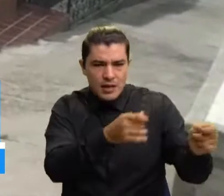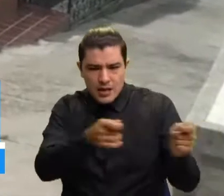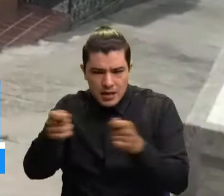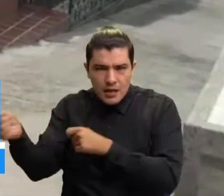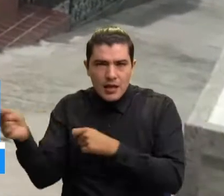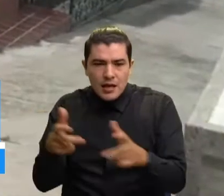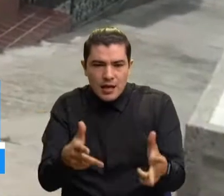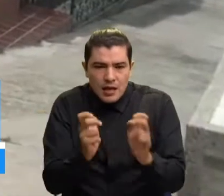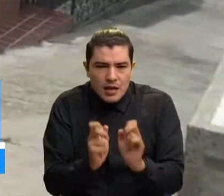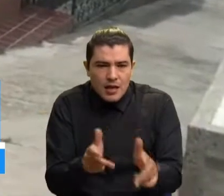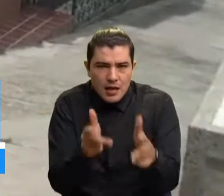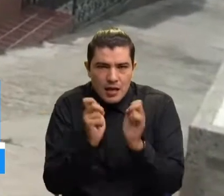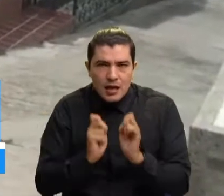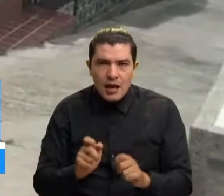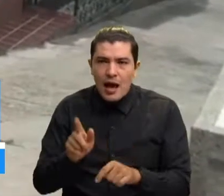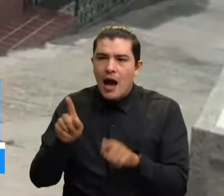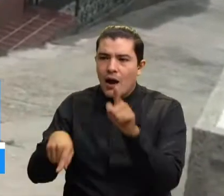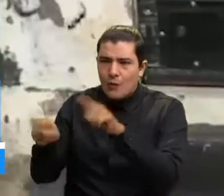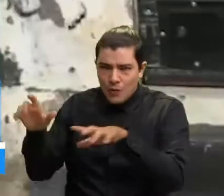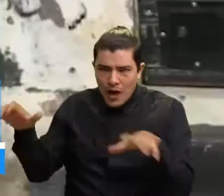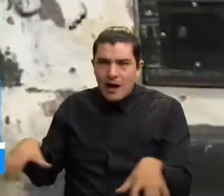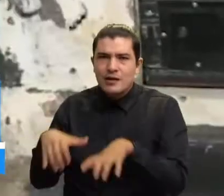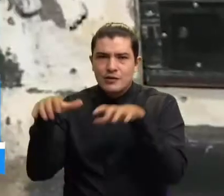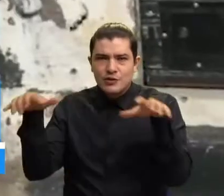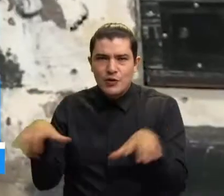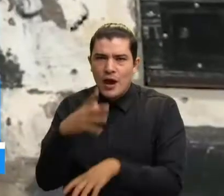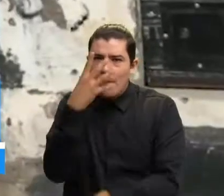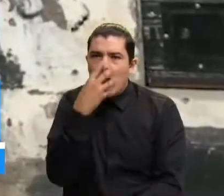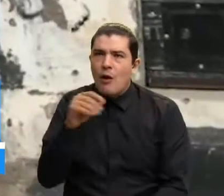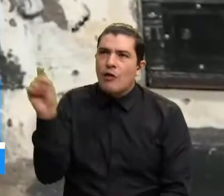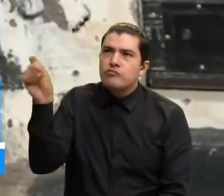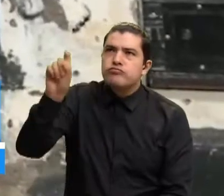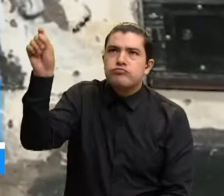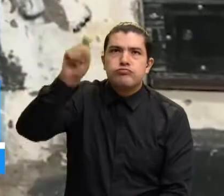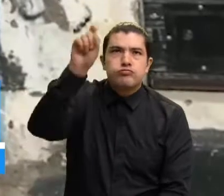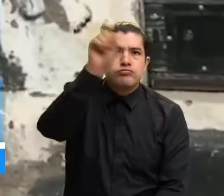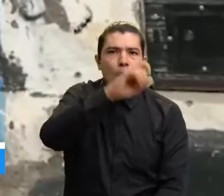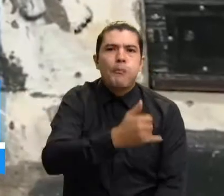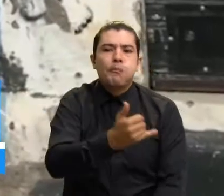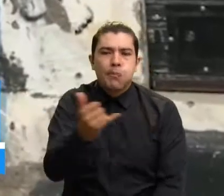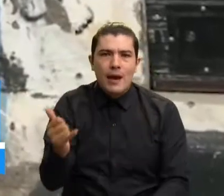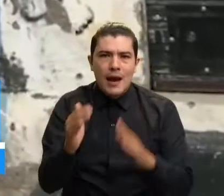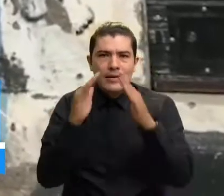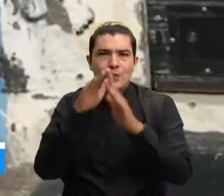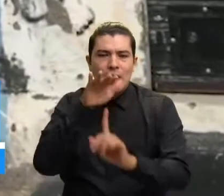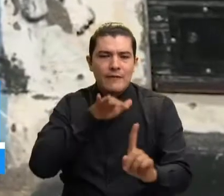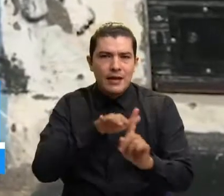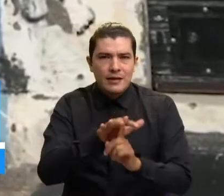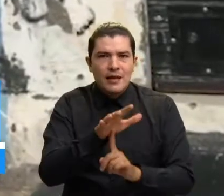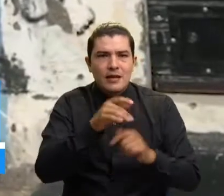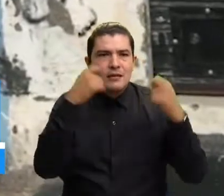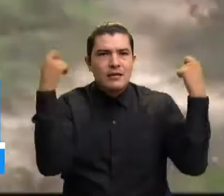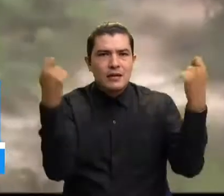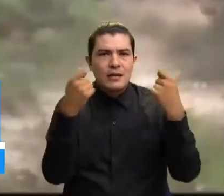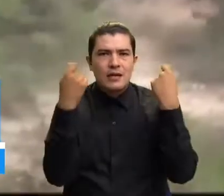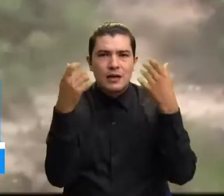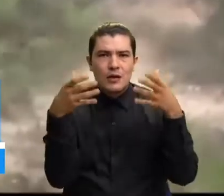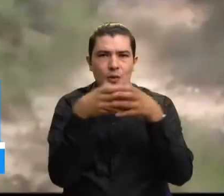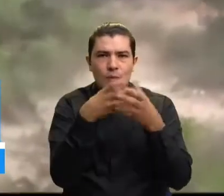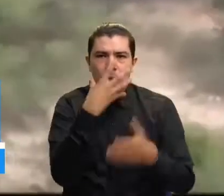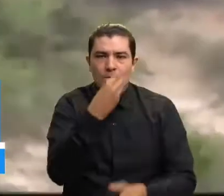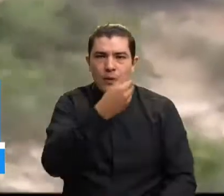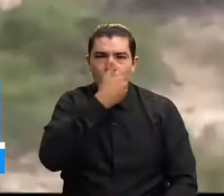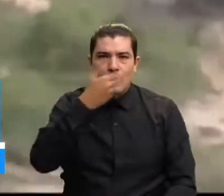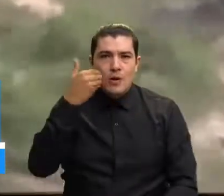estos donde hasta las fachadas de las casas son pintadas con grafitis alusivos a grupos al margen de la ley y, en el peor de los casos,